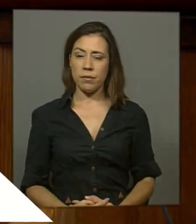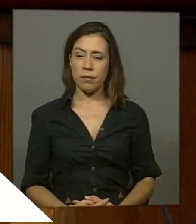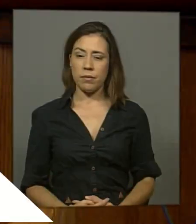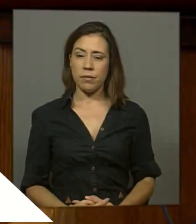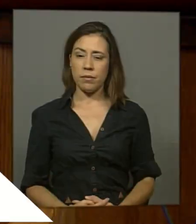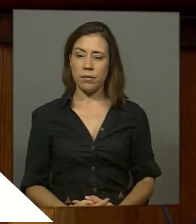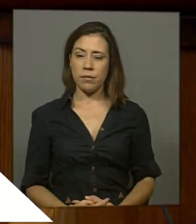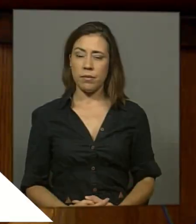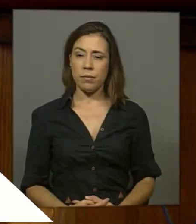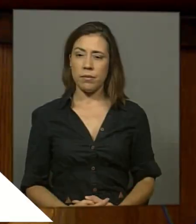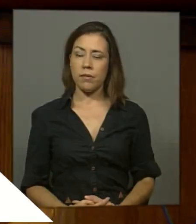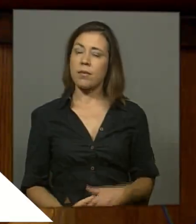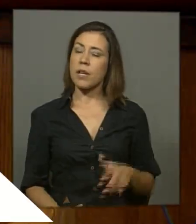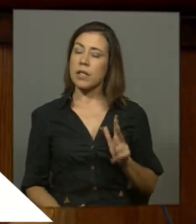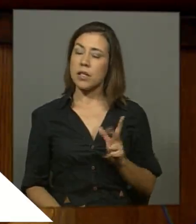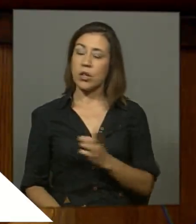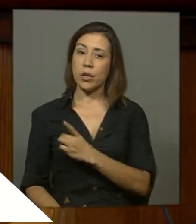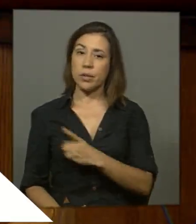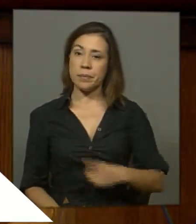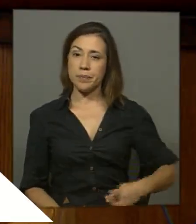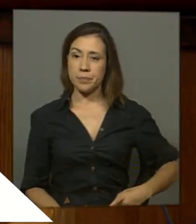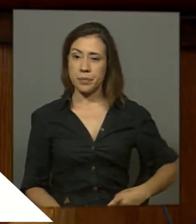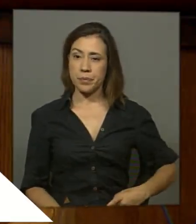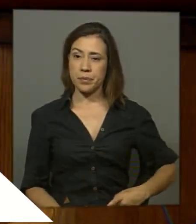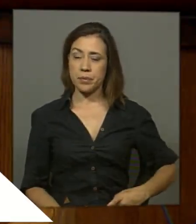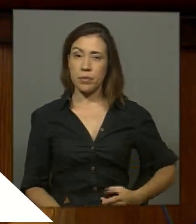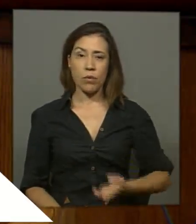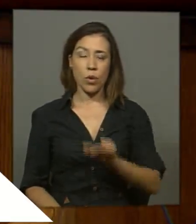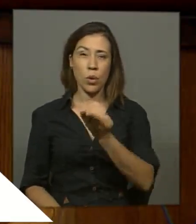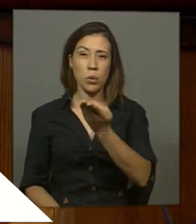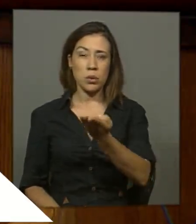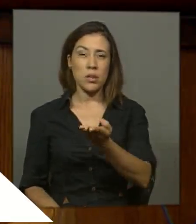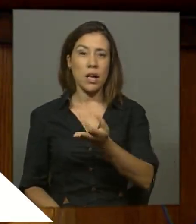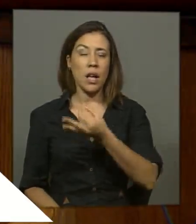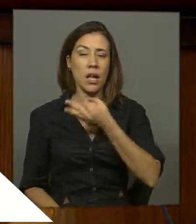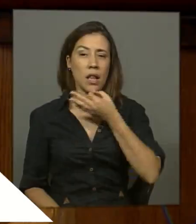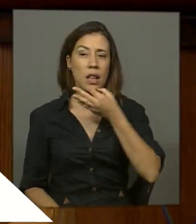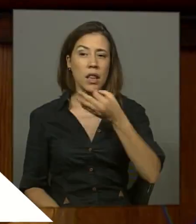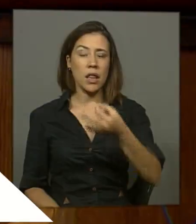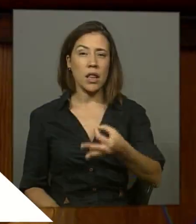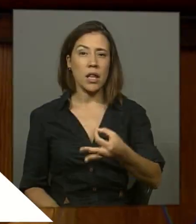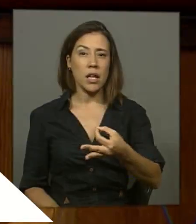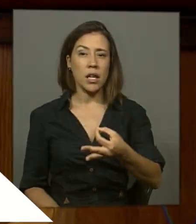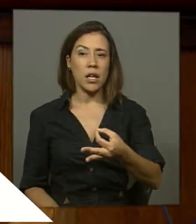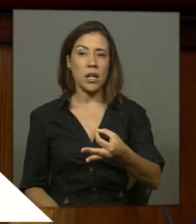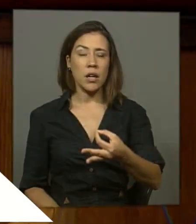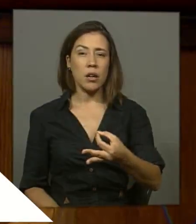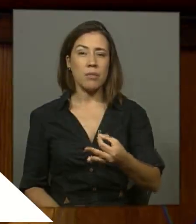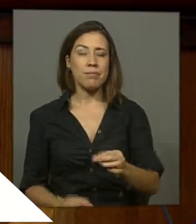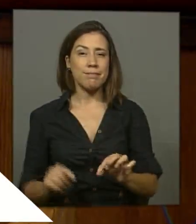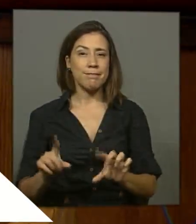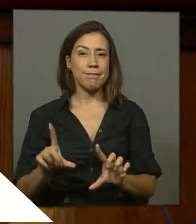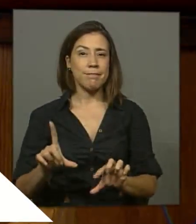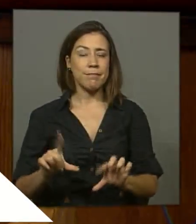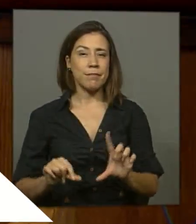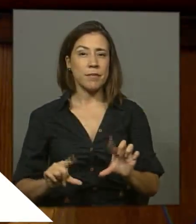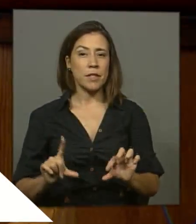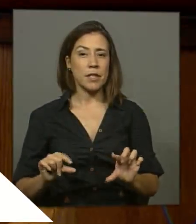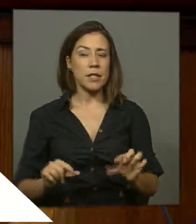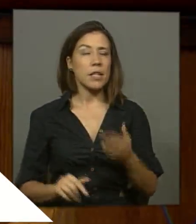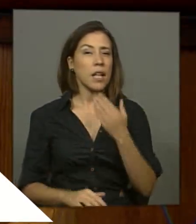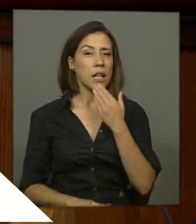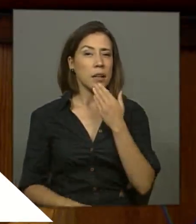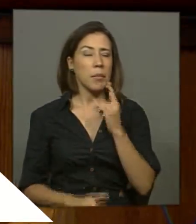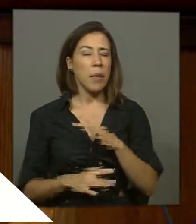ministro señor diputado usted se ha referido a índices y se ha referido